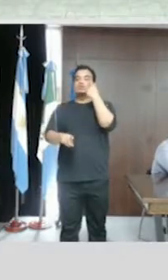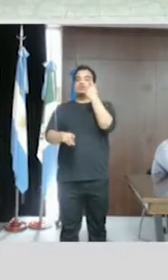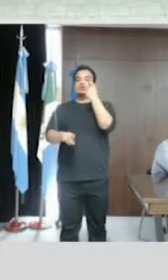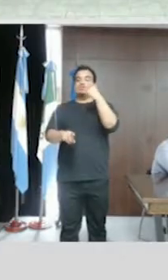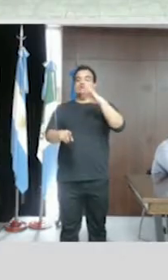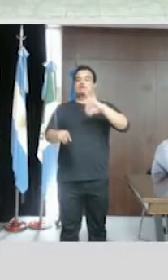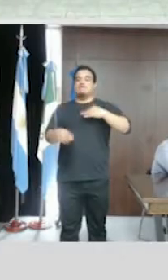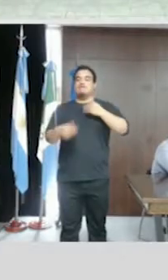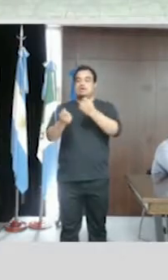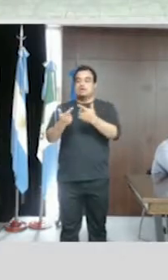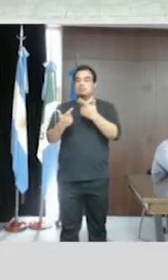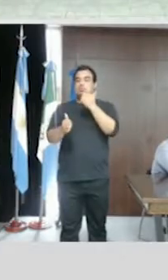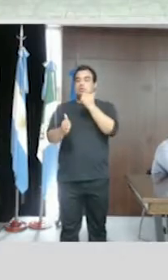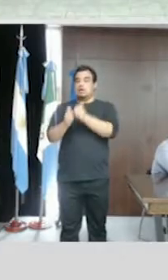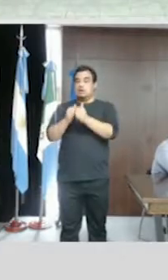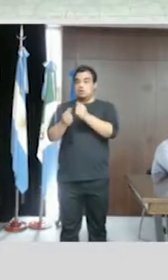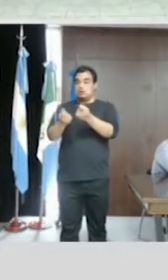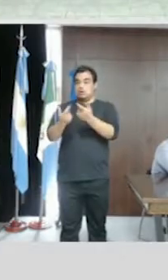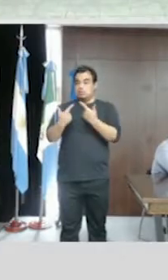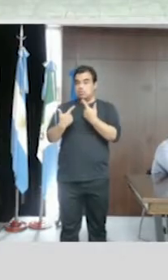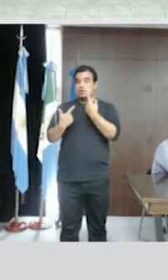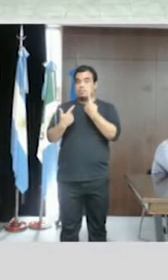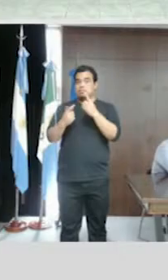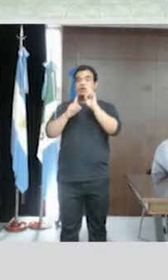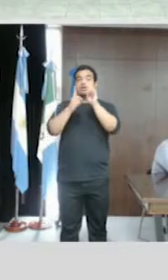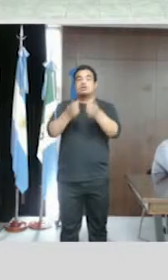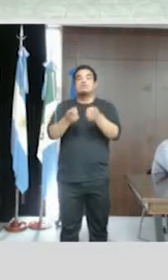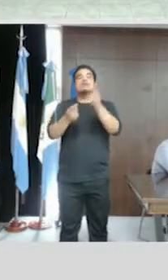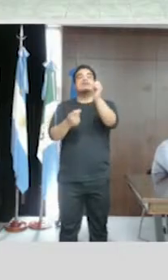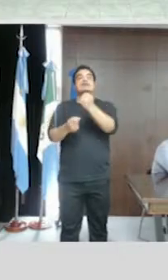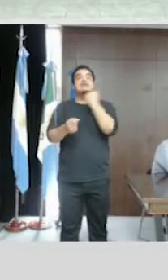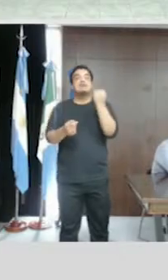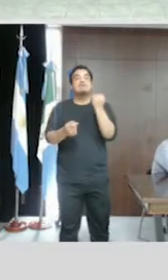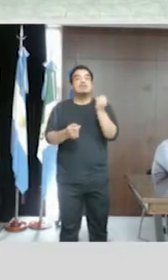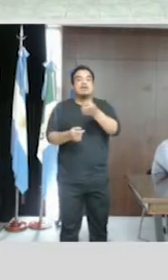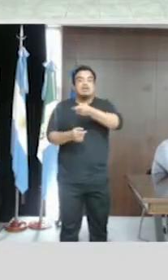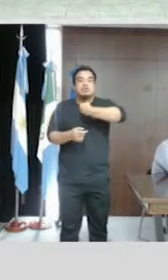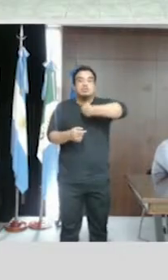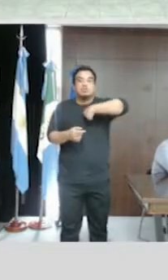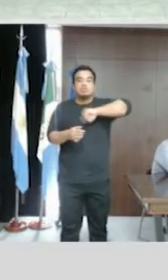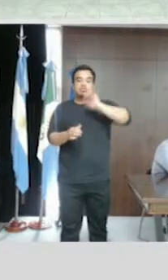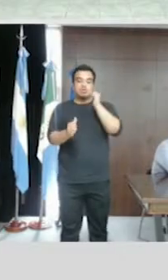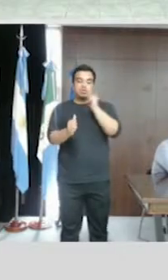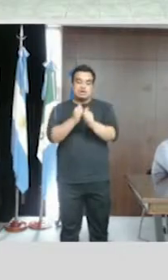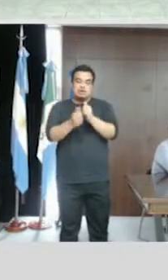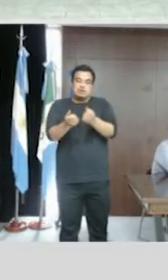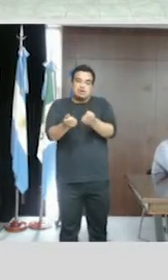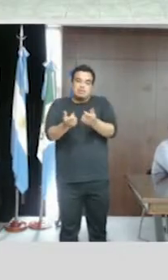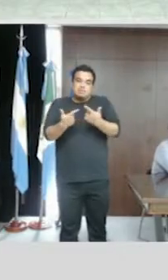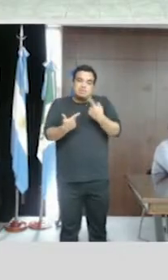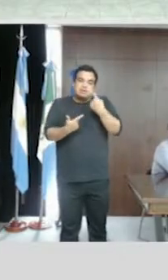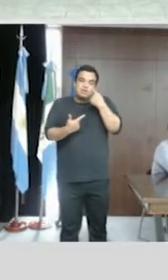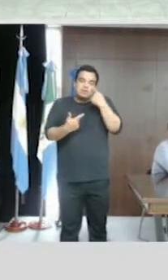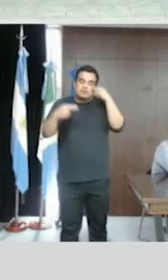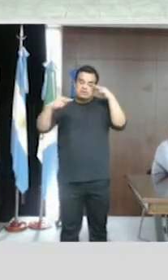en cuanto nosotros también podamos identificar la propia. Primero tenemos que